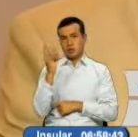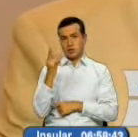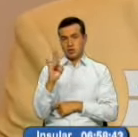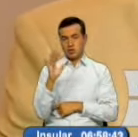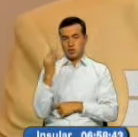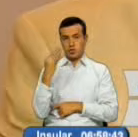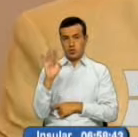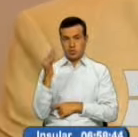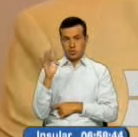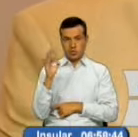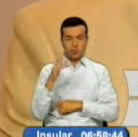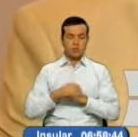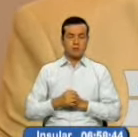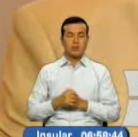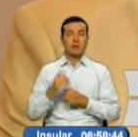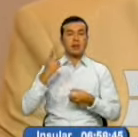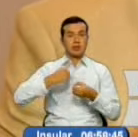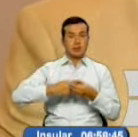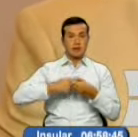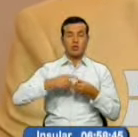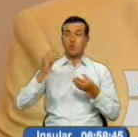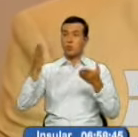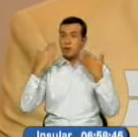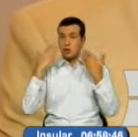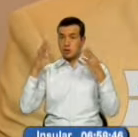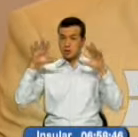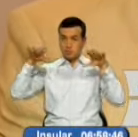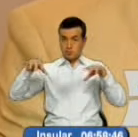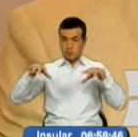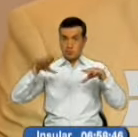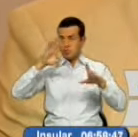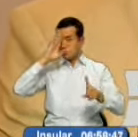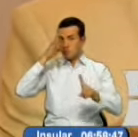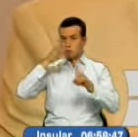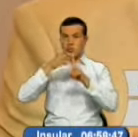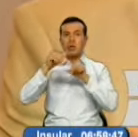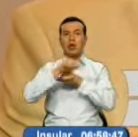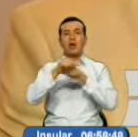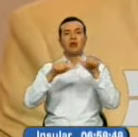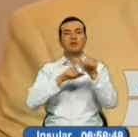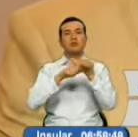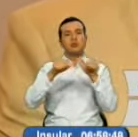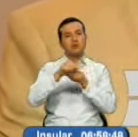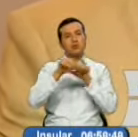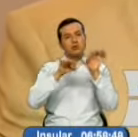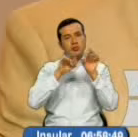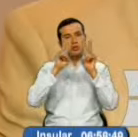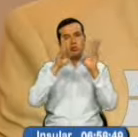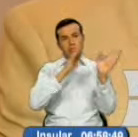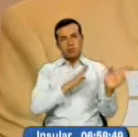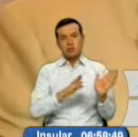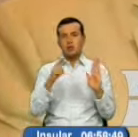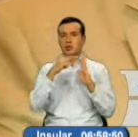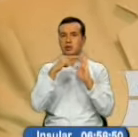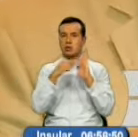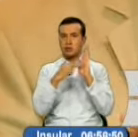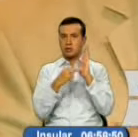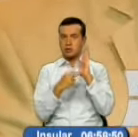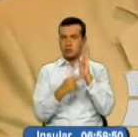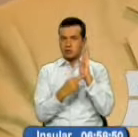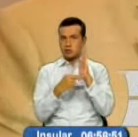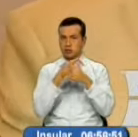y 19, tanto en Quito como Guayaquil, con el objetivo de asesorarles en el cumplimiento de los requerimientos de